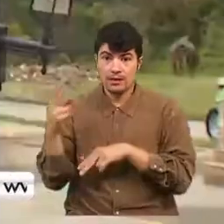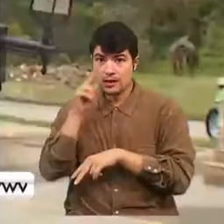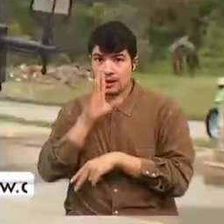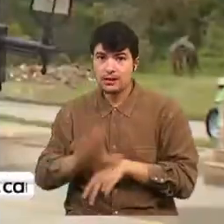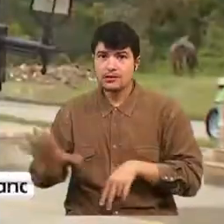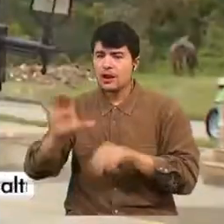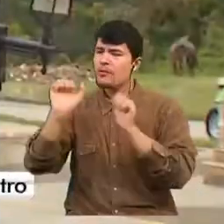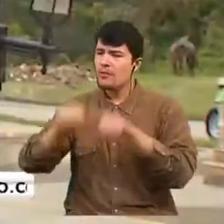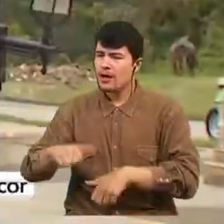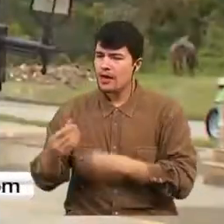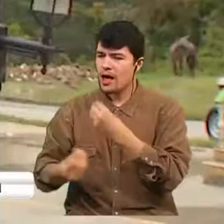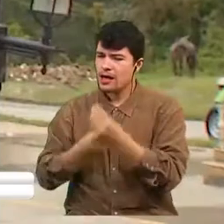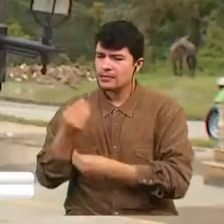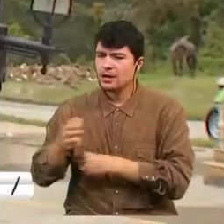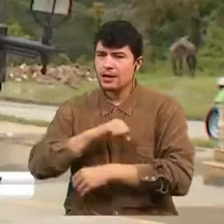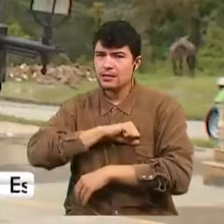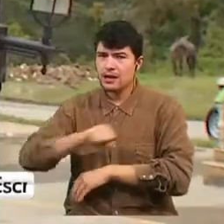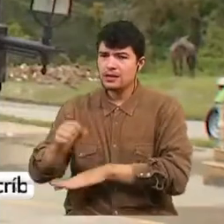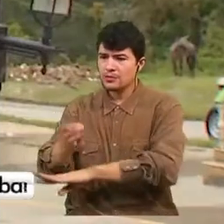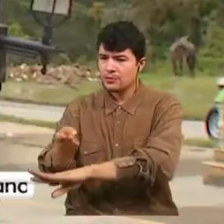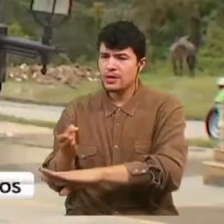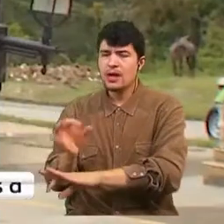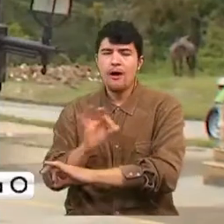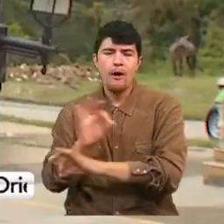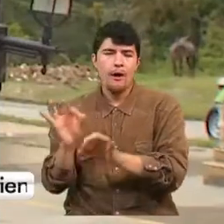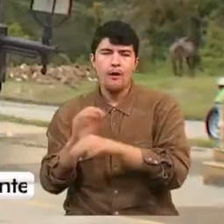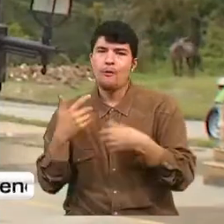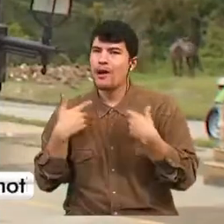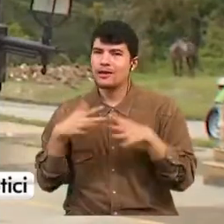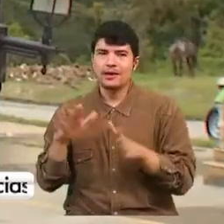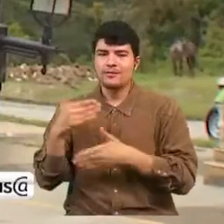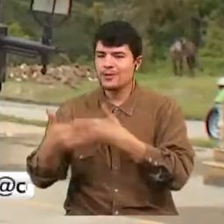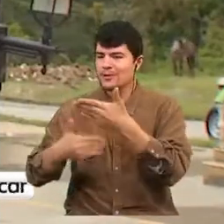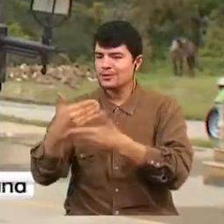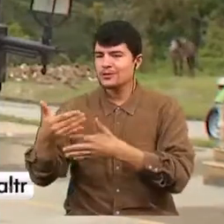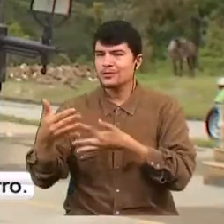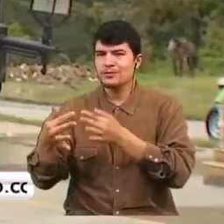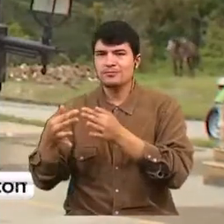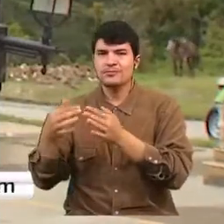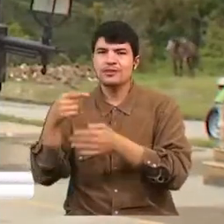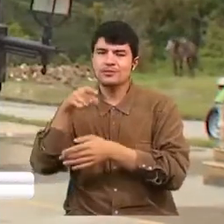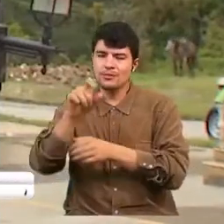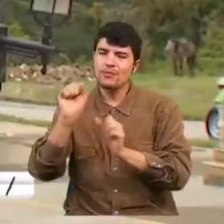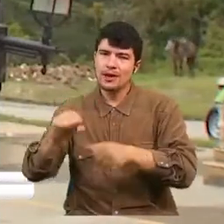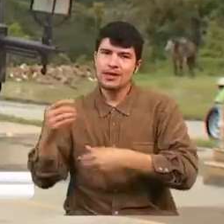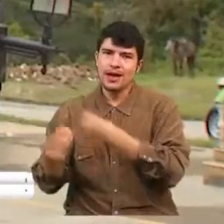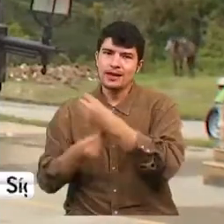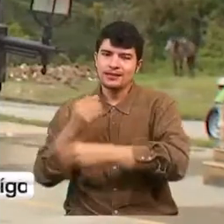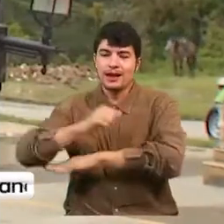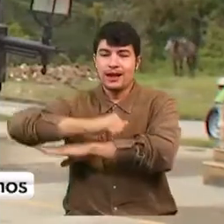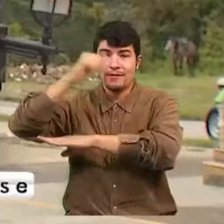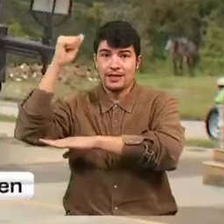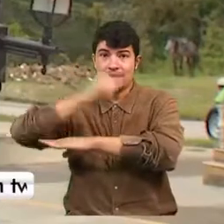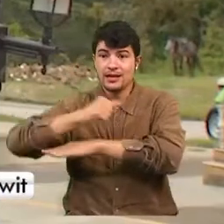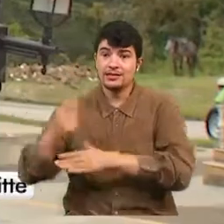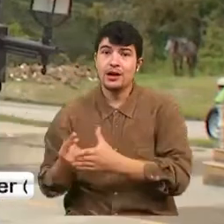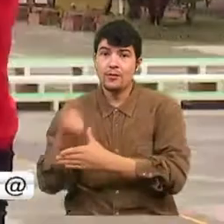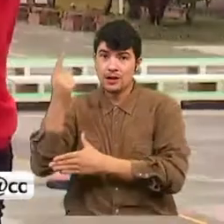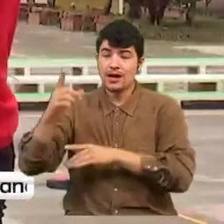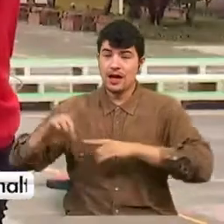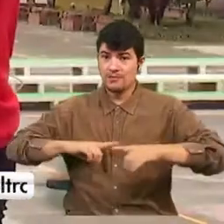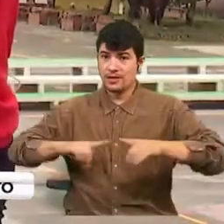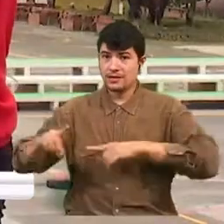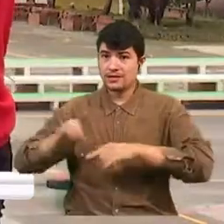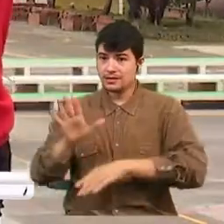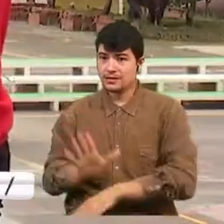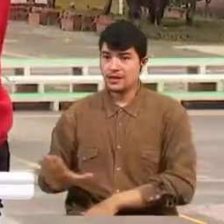hacer estos derechos de petición o cualquier trámite que quieran ustedes hacer con la ventanilla única de la administración departamental. Pero lo